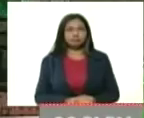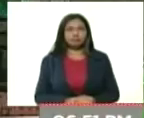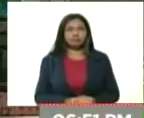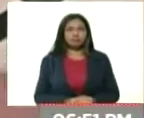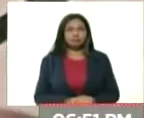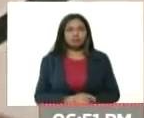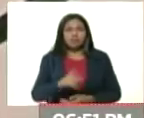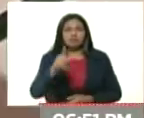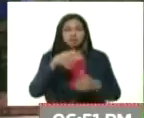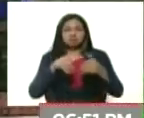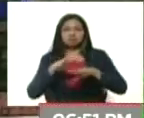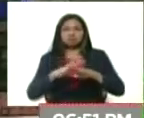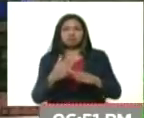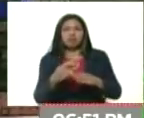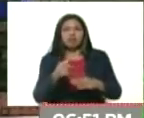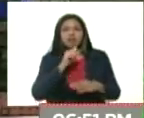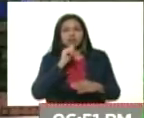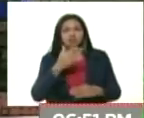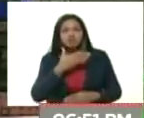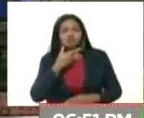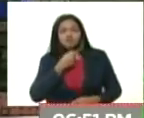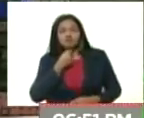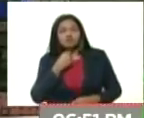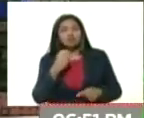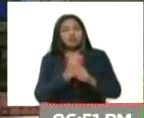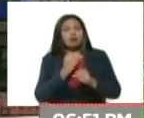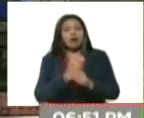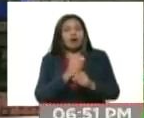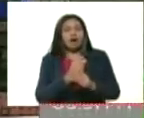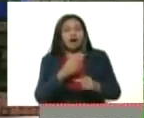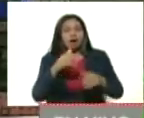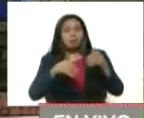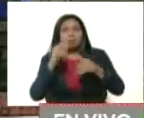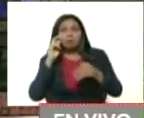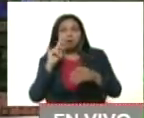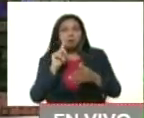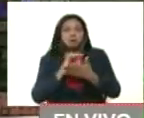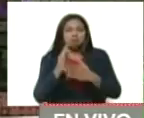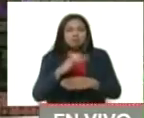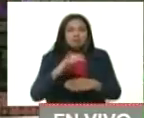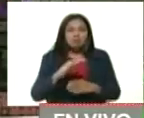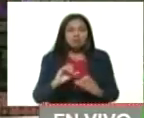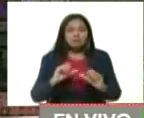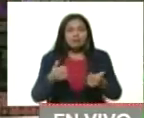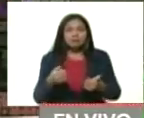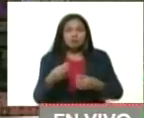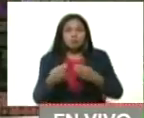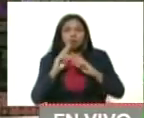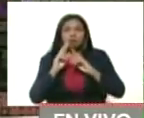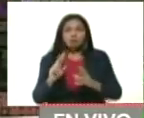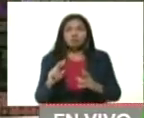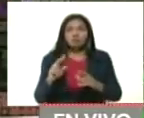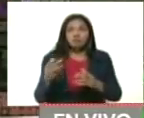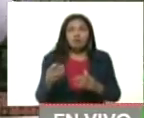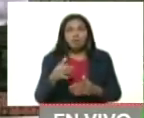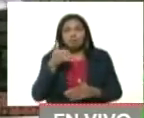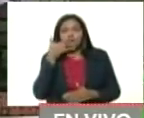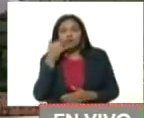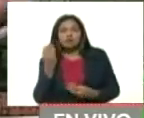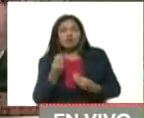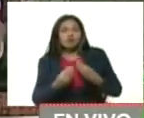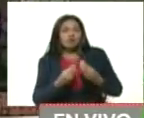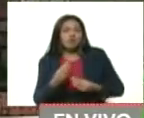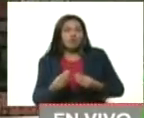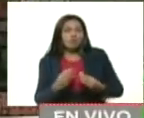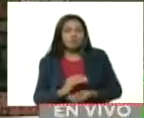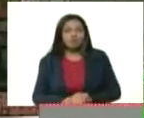a esa encuesta, porque bueno, a quienes nos gusta trabajar con encuestas, nos gusta ver cómo se levantó la muestra, cómo correspondió, si es una muestra telefónica, si